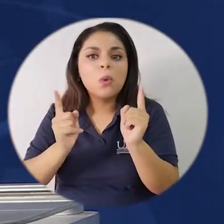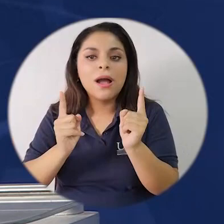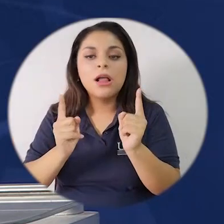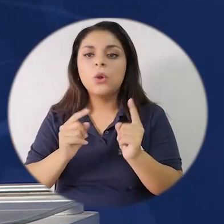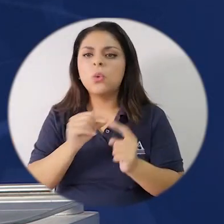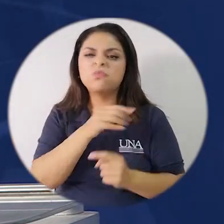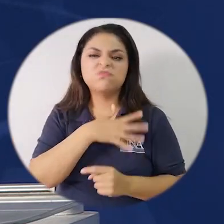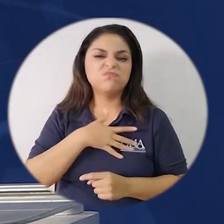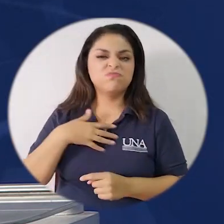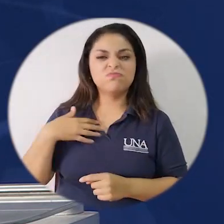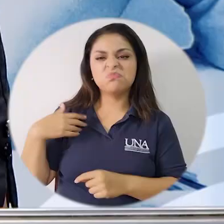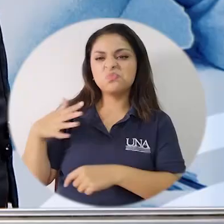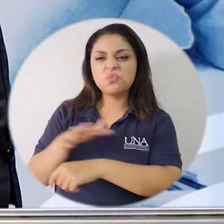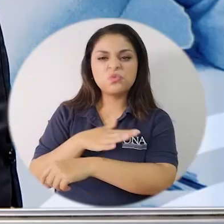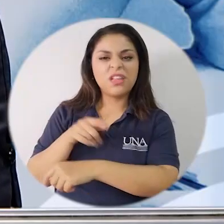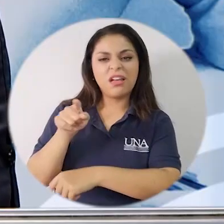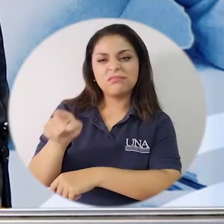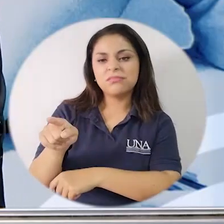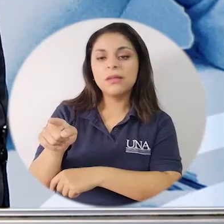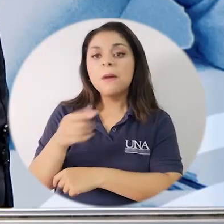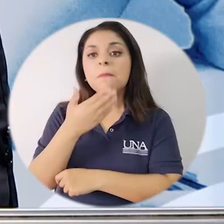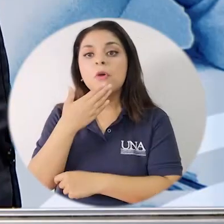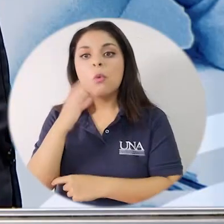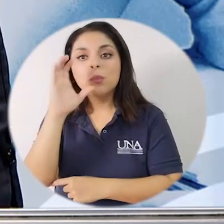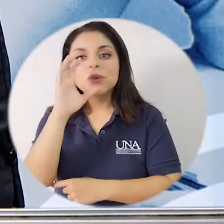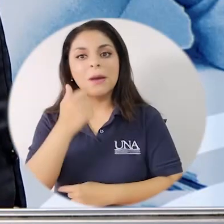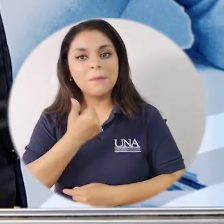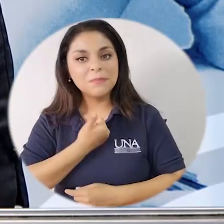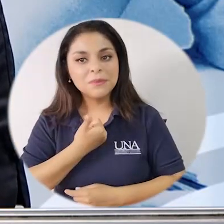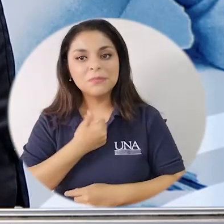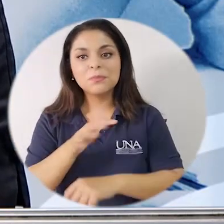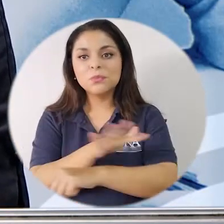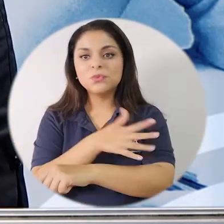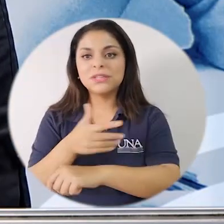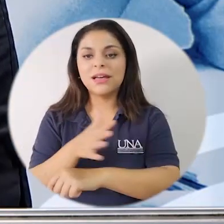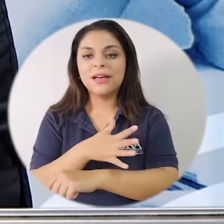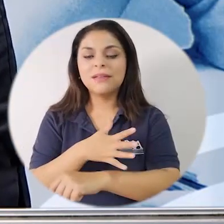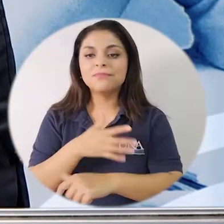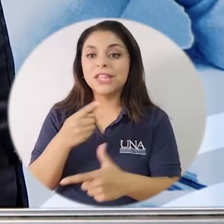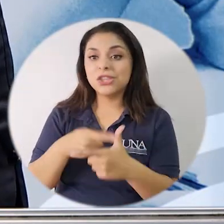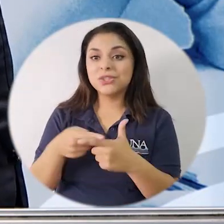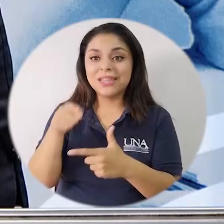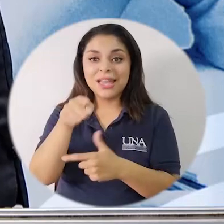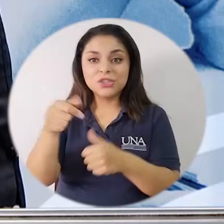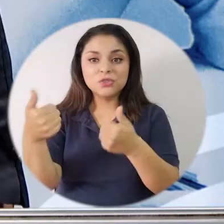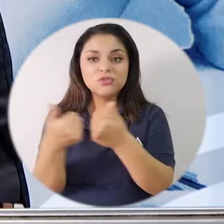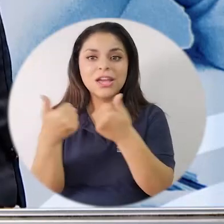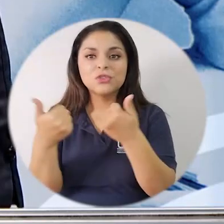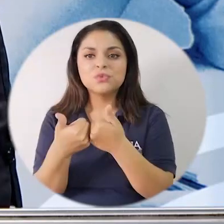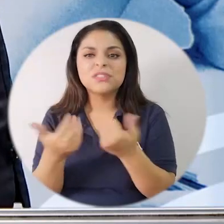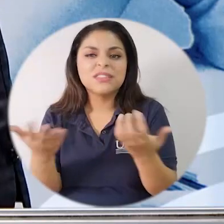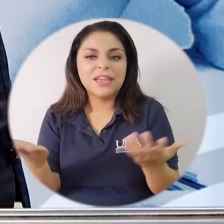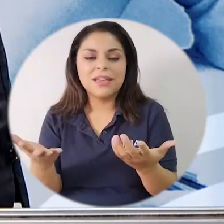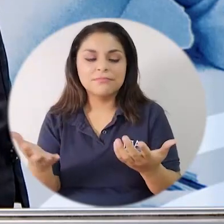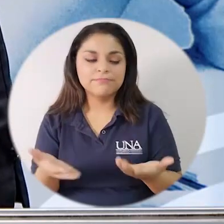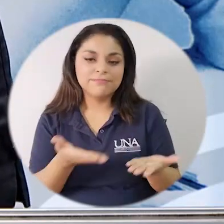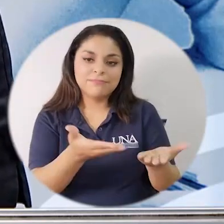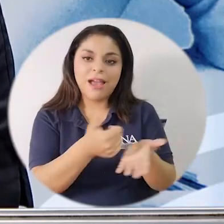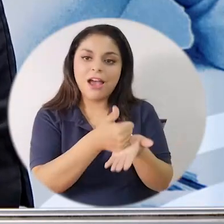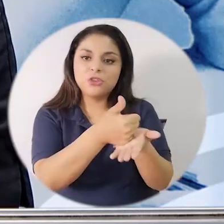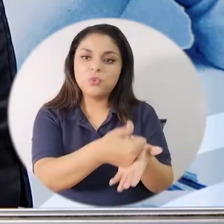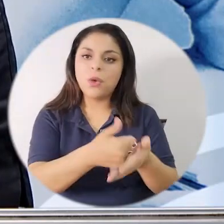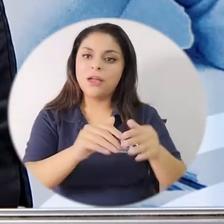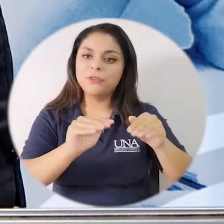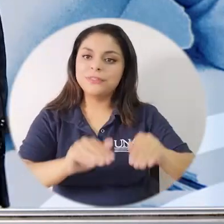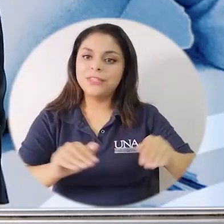música a su gusto. Entonces, estos pequeños retos lo que hacen es, primero, mantener a los niños en movimiento